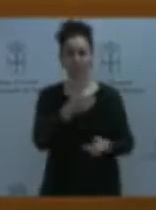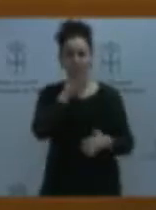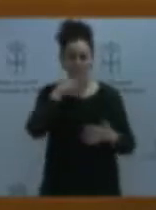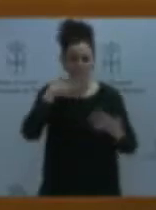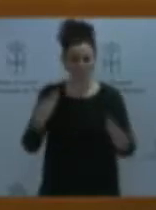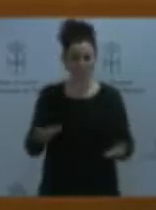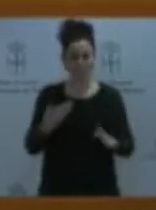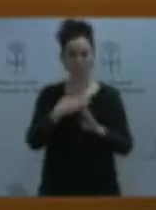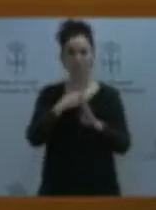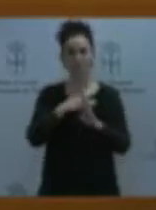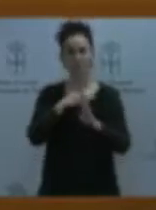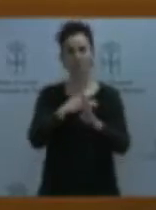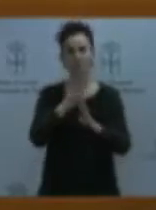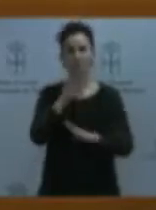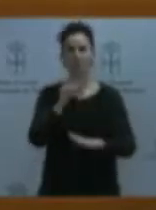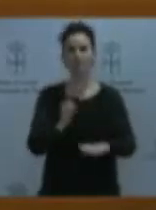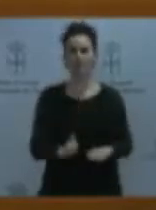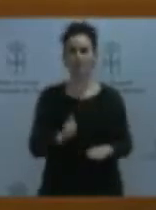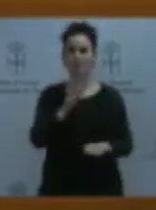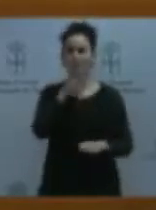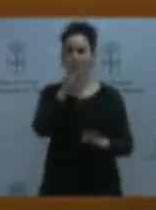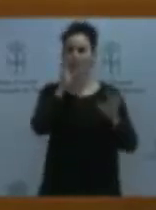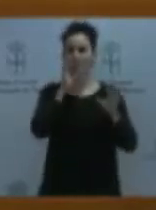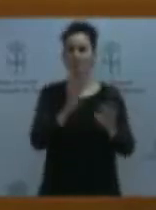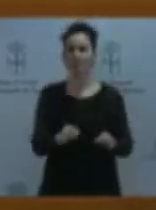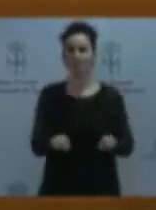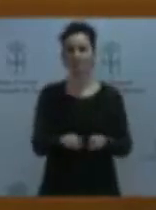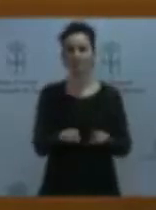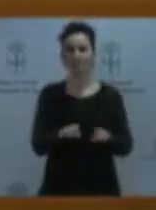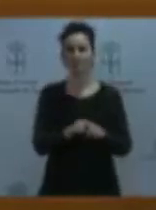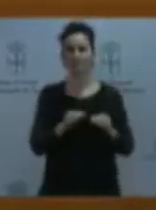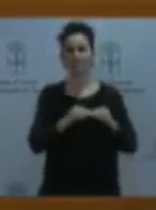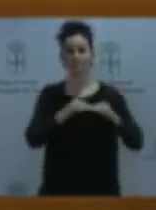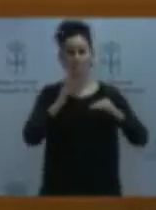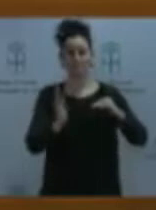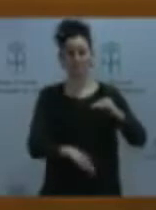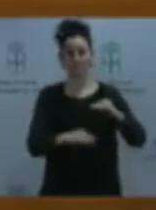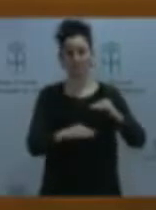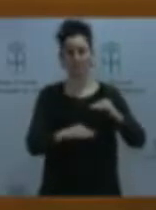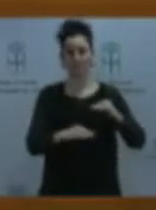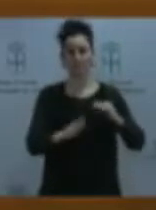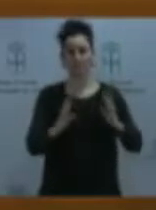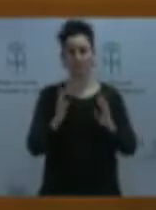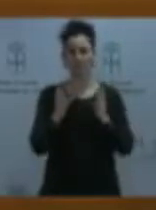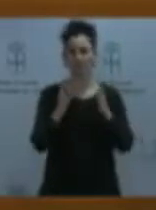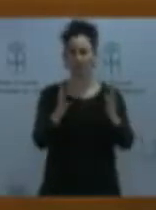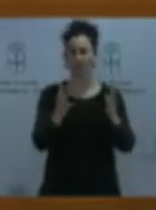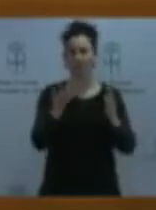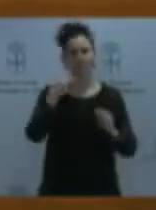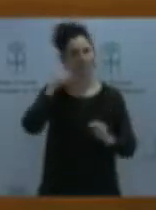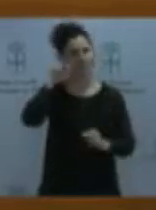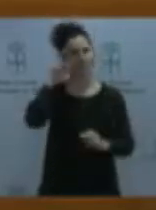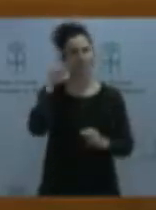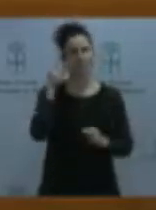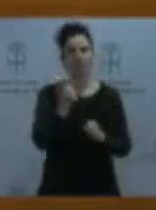peón forestal, cuando tienen una experiencia laboral similar a los bomberos